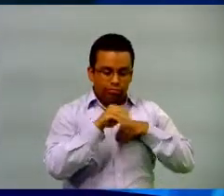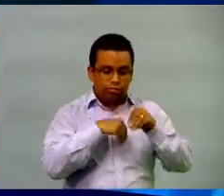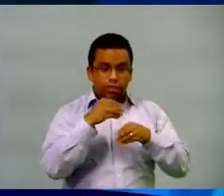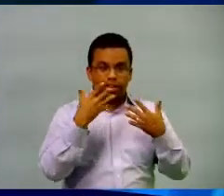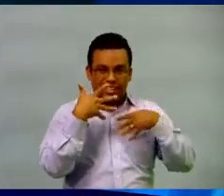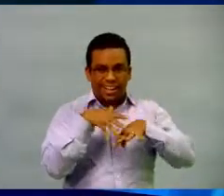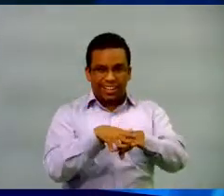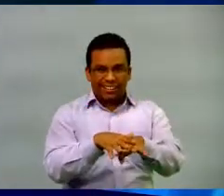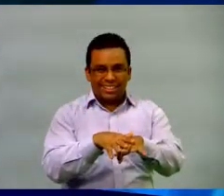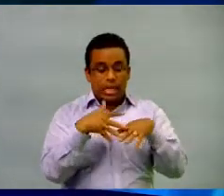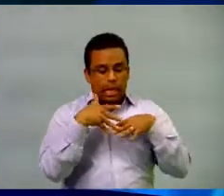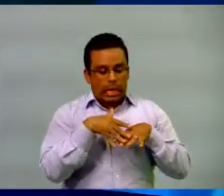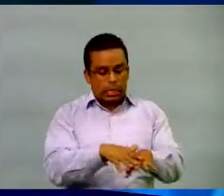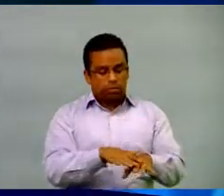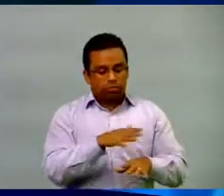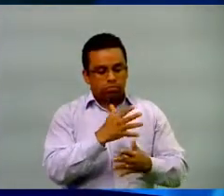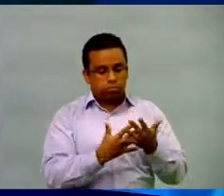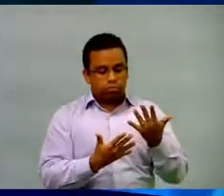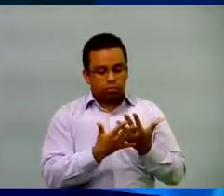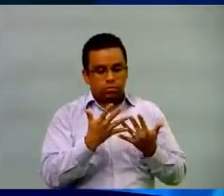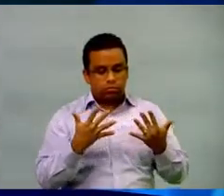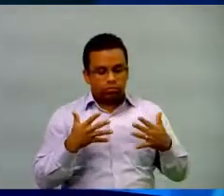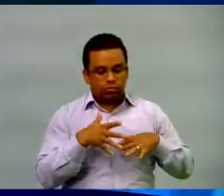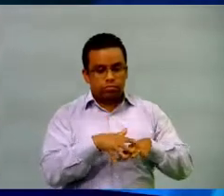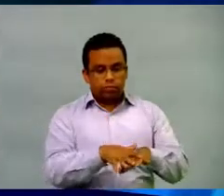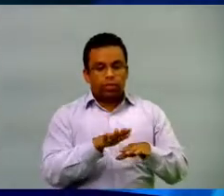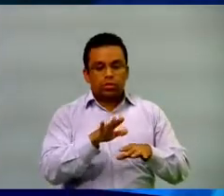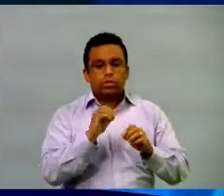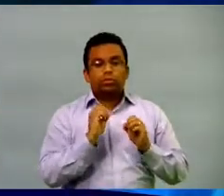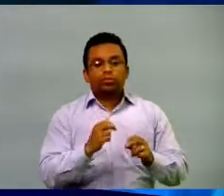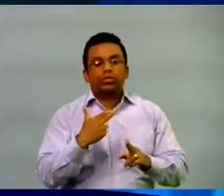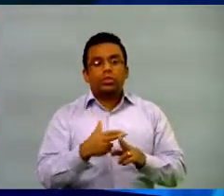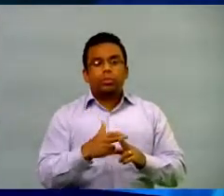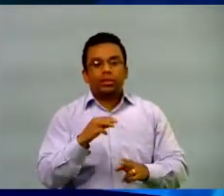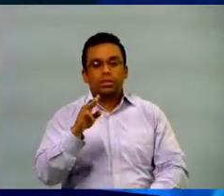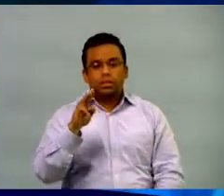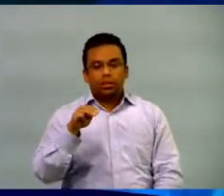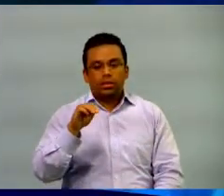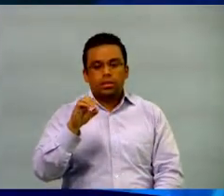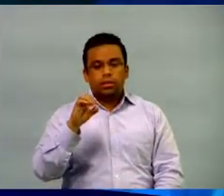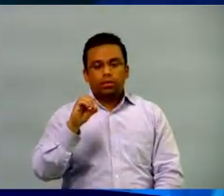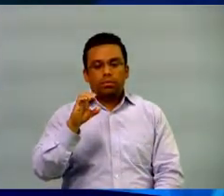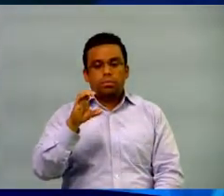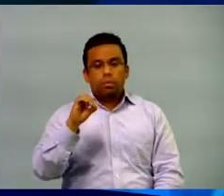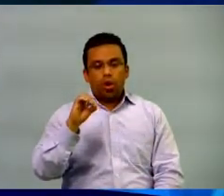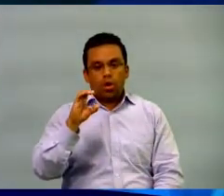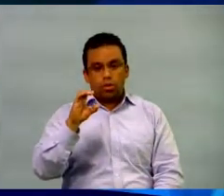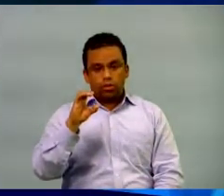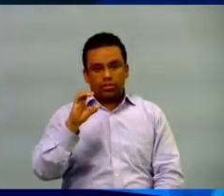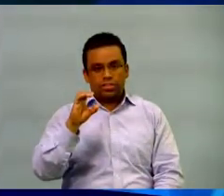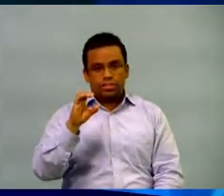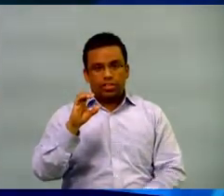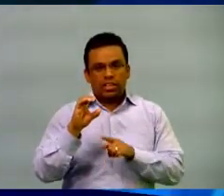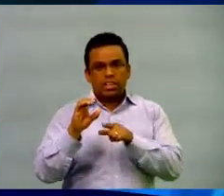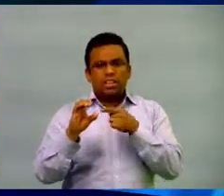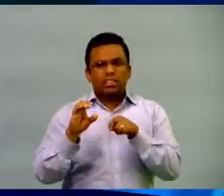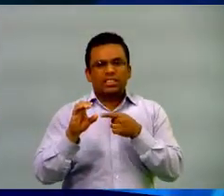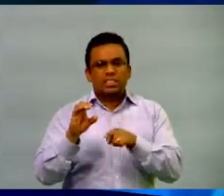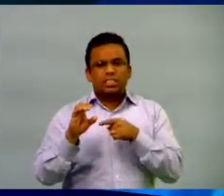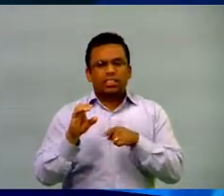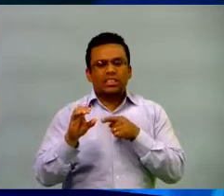de hacer lo que se denominan hoy los MOOCs. Los MOOCs no son más que una expresión de